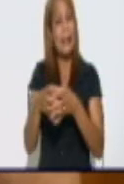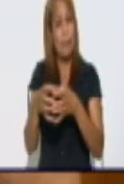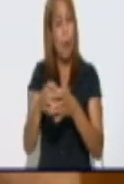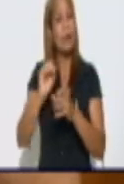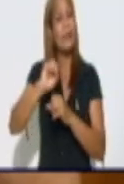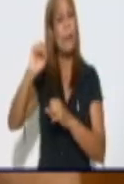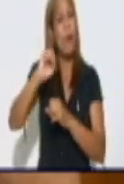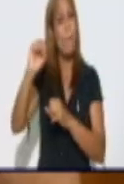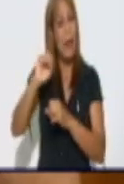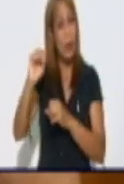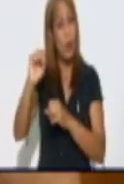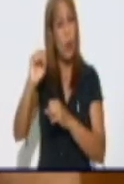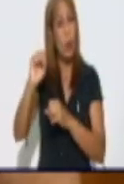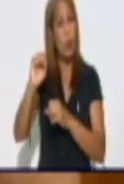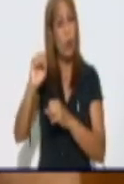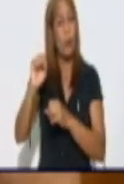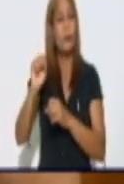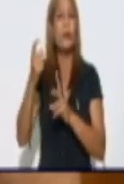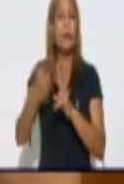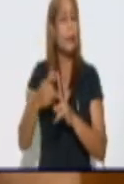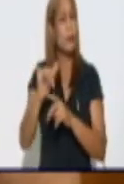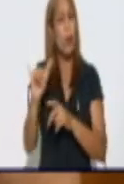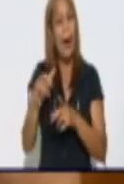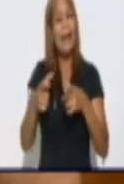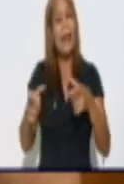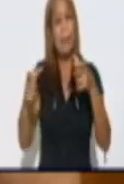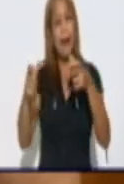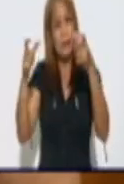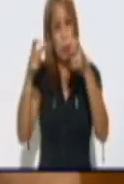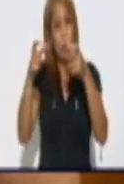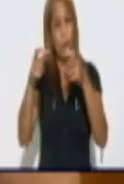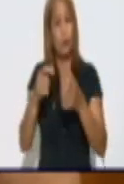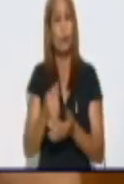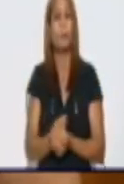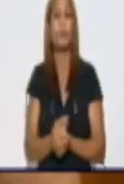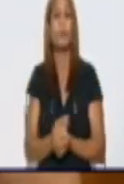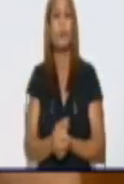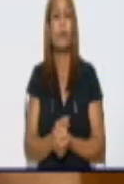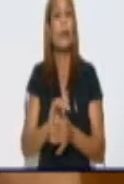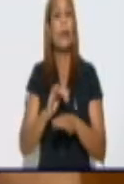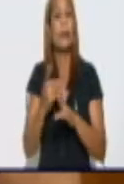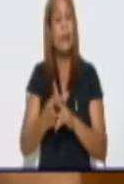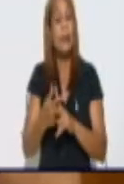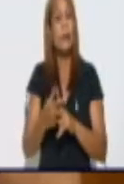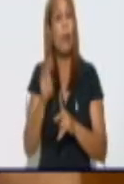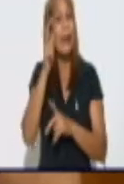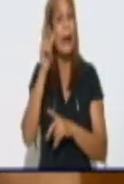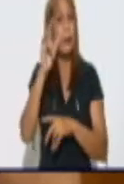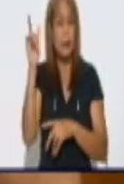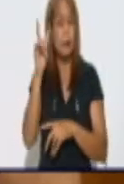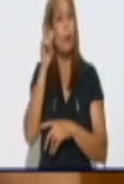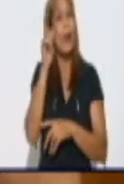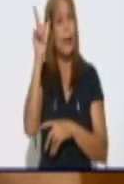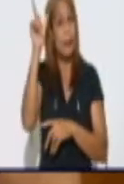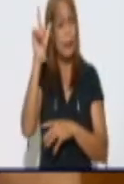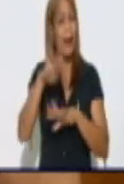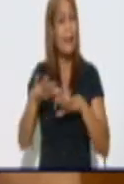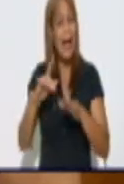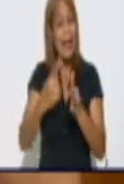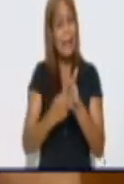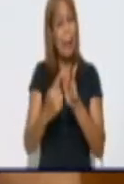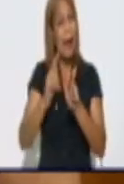las Mercedes Mazó, y voy arriba con Tínima, que para darle solución a partir de la semana que viene. Todo esto